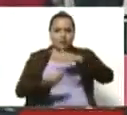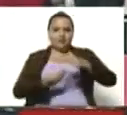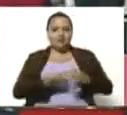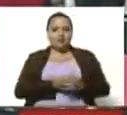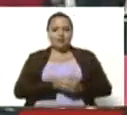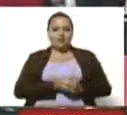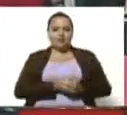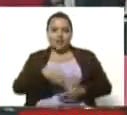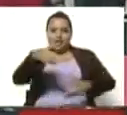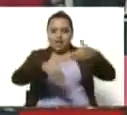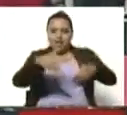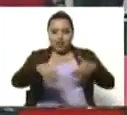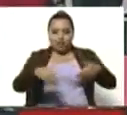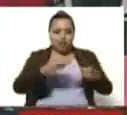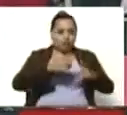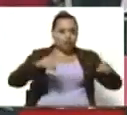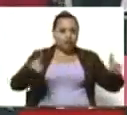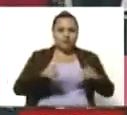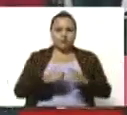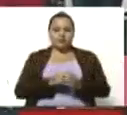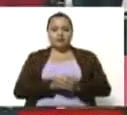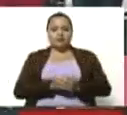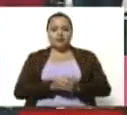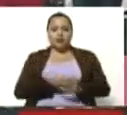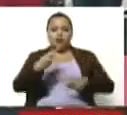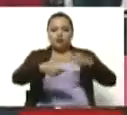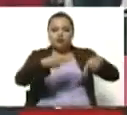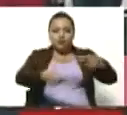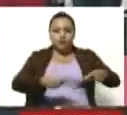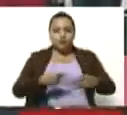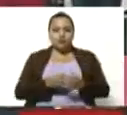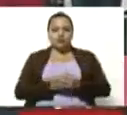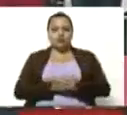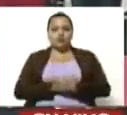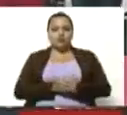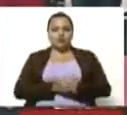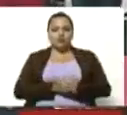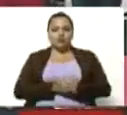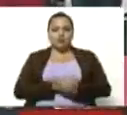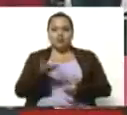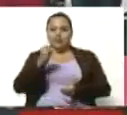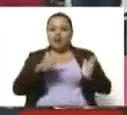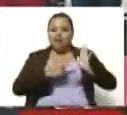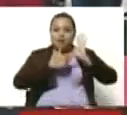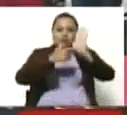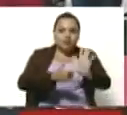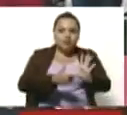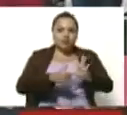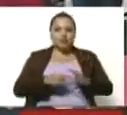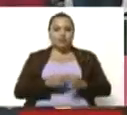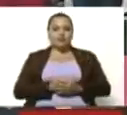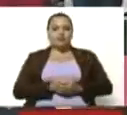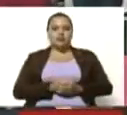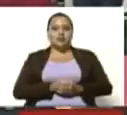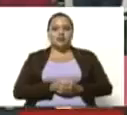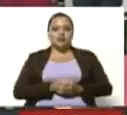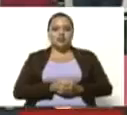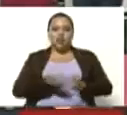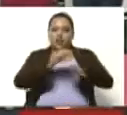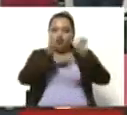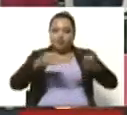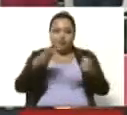electos democráticamente en un proceso que resalta que levanta el carácter